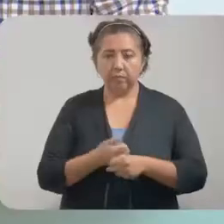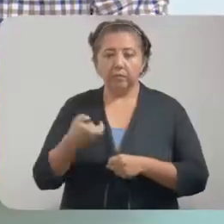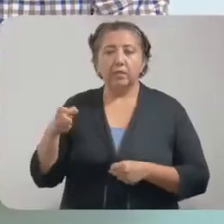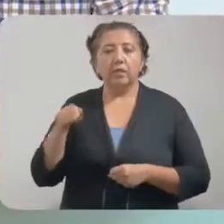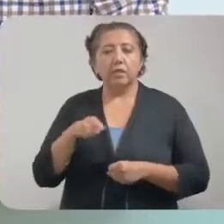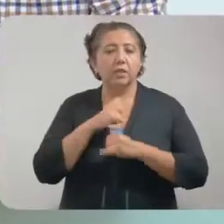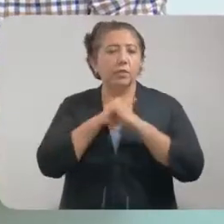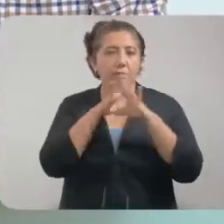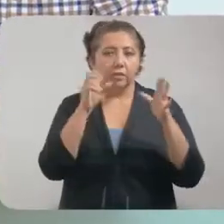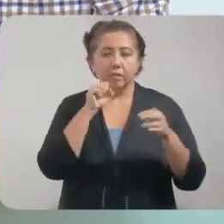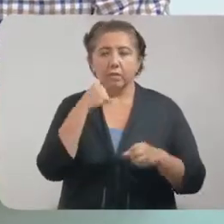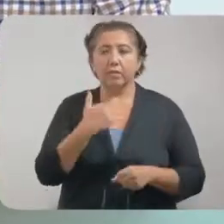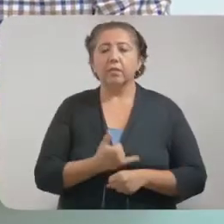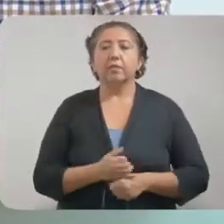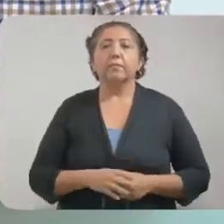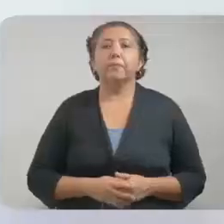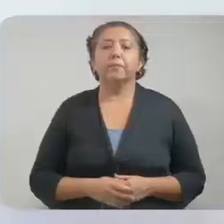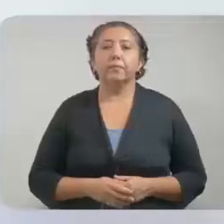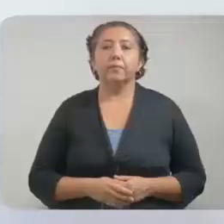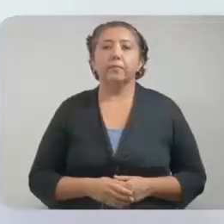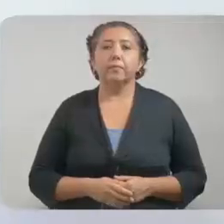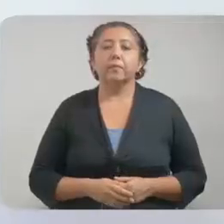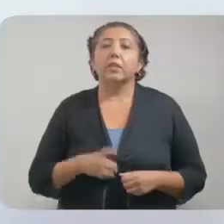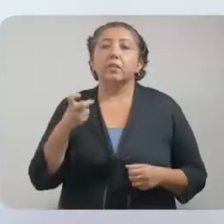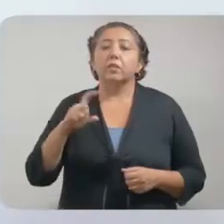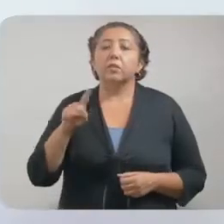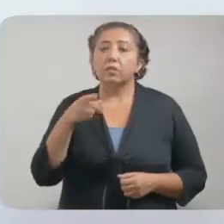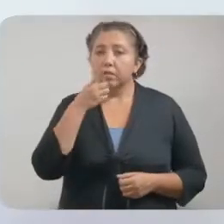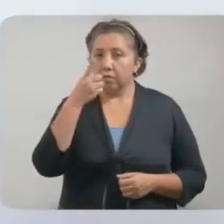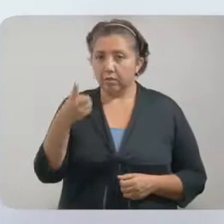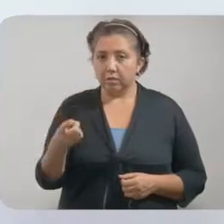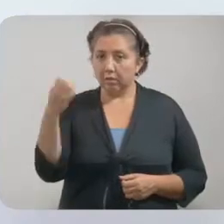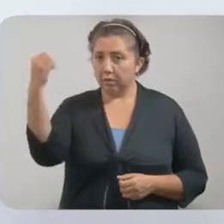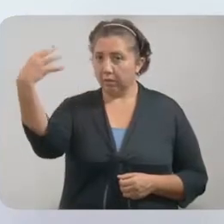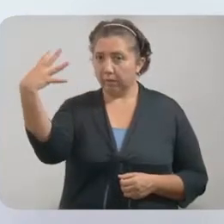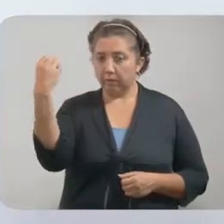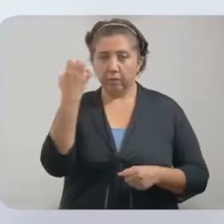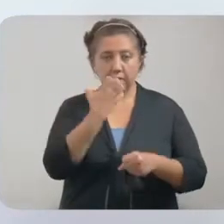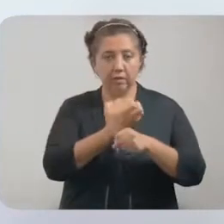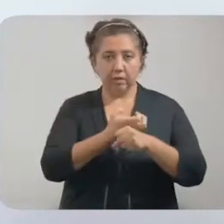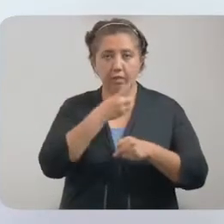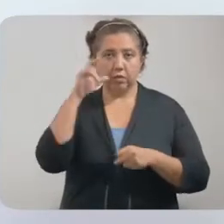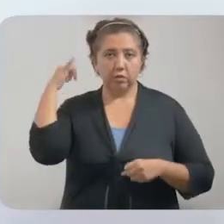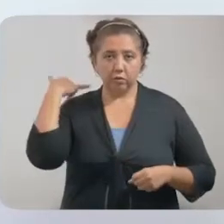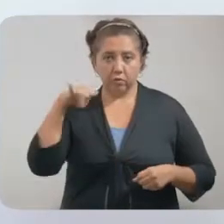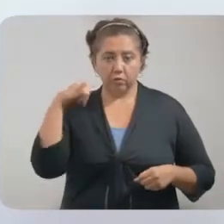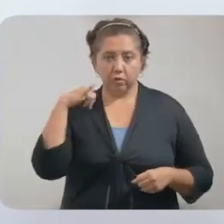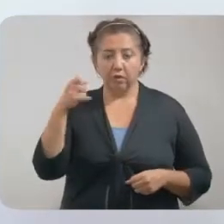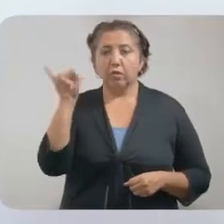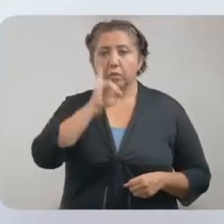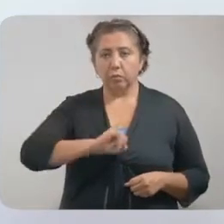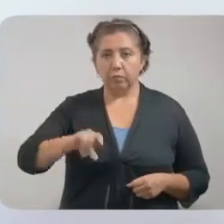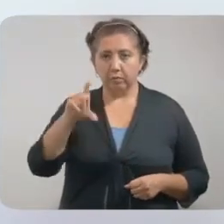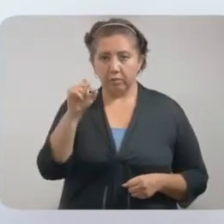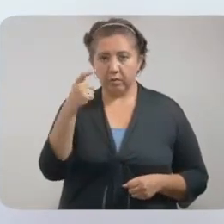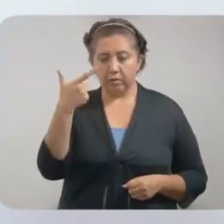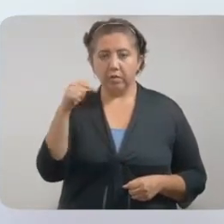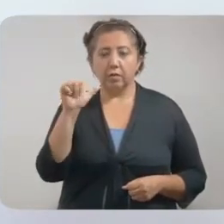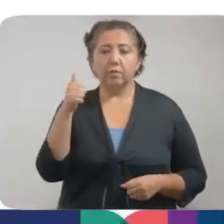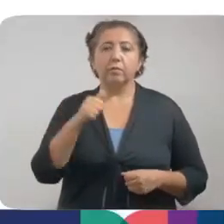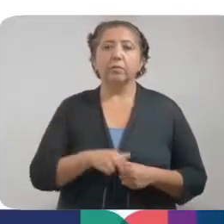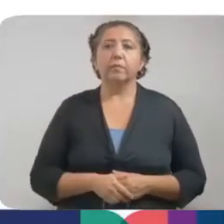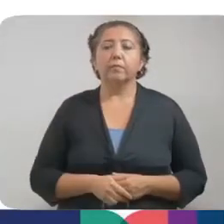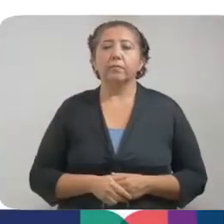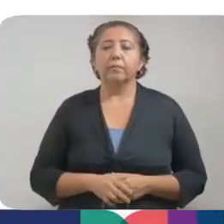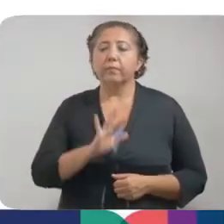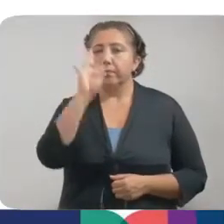Hasta aquí el reporte, secretario. Estos son los indicadores del semáforo estatal de Yucatán este jueves 27 de agosto.